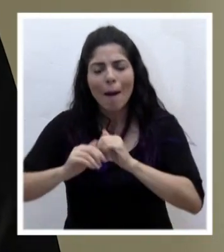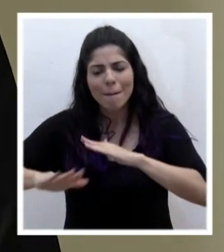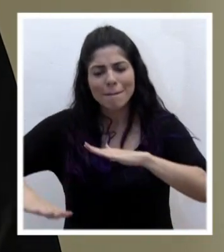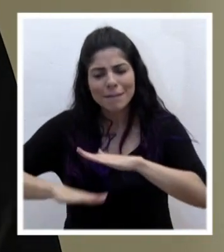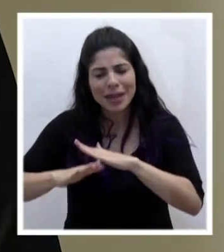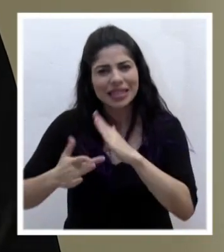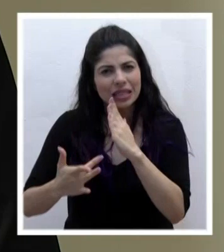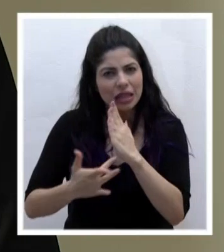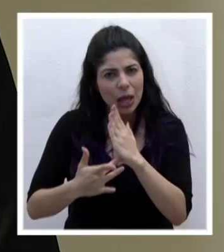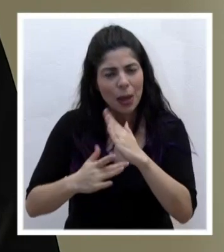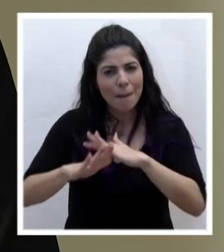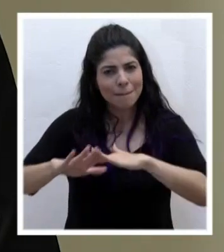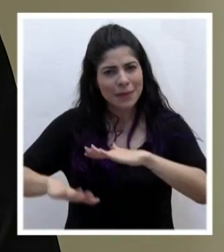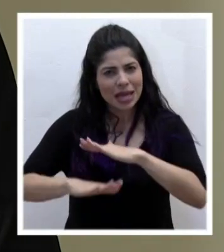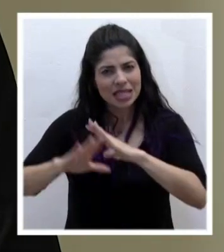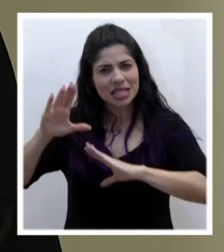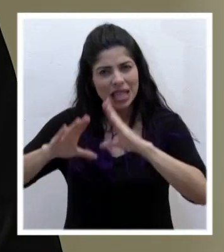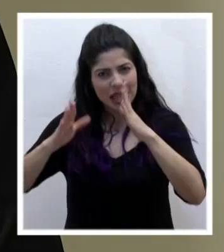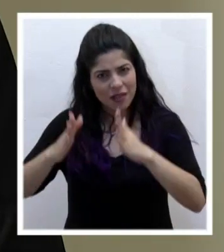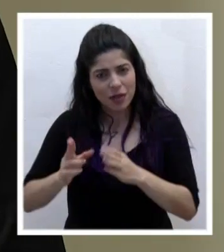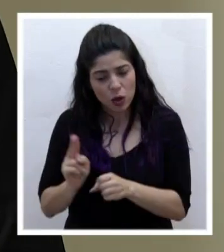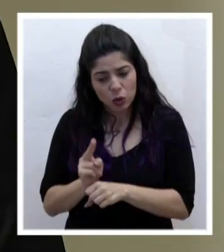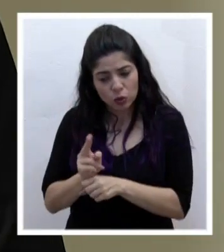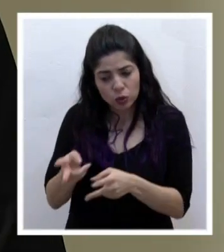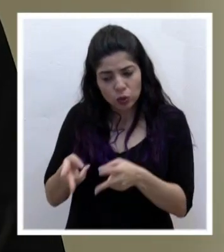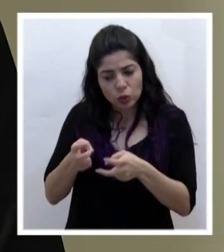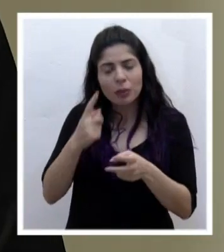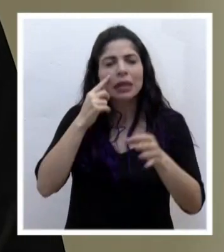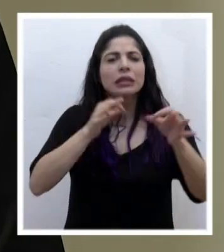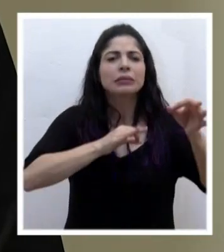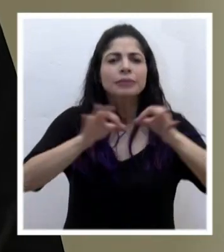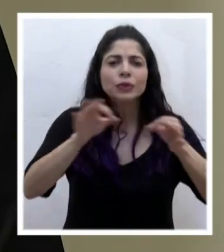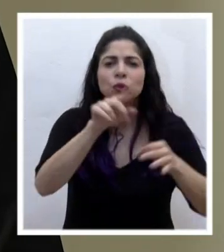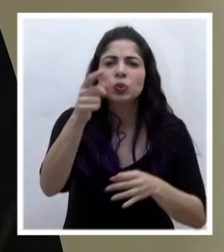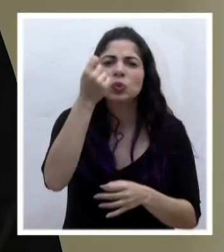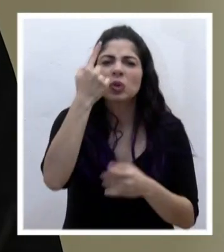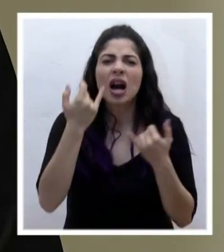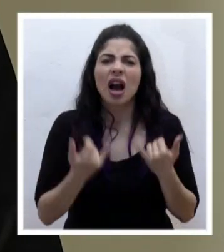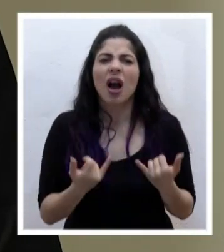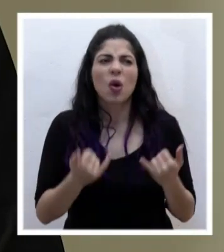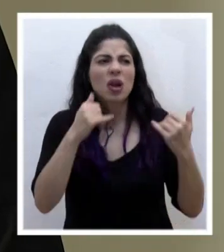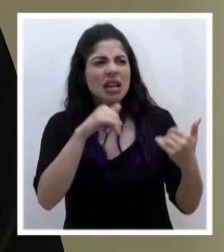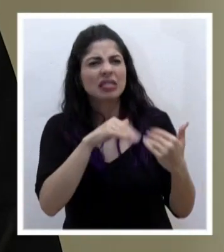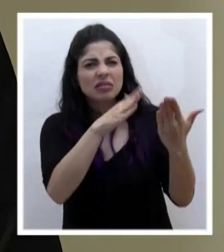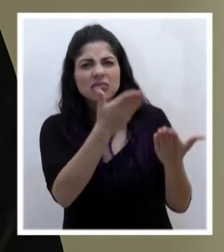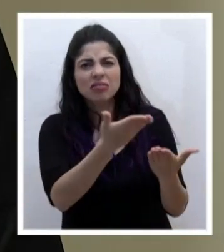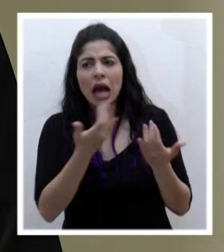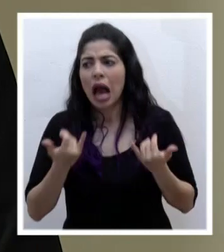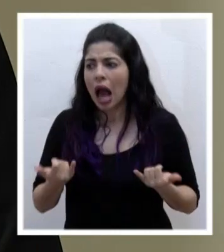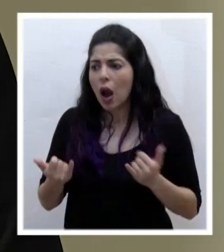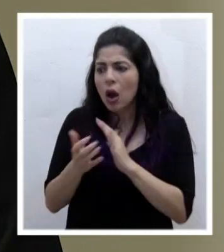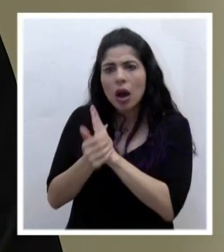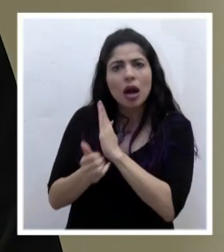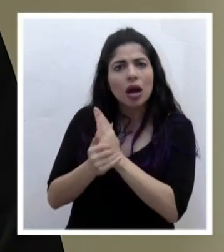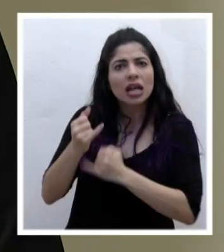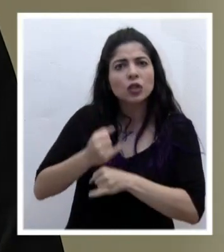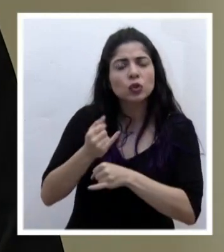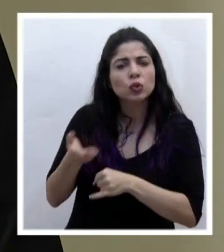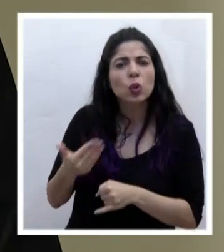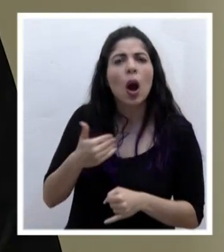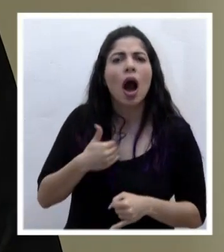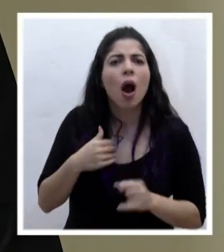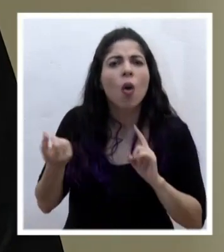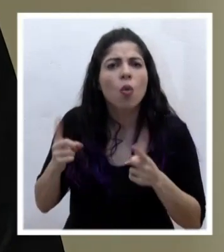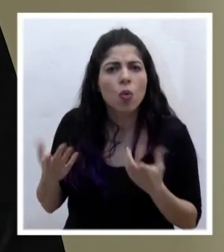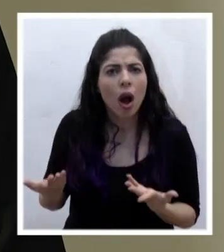técnico y científico, explicar a qué nos estamos enfrentando, cuál es la capacidad que tenemos a nivel de la institución y a nivel